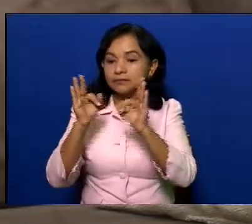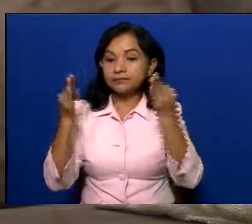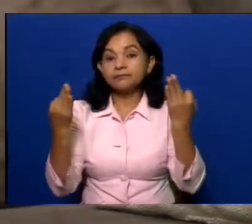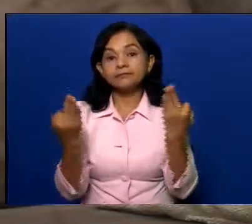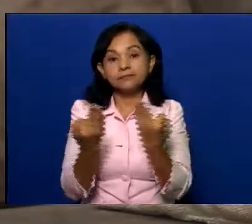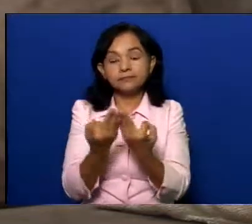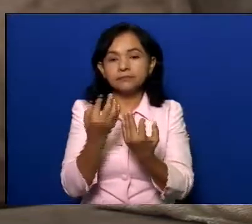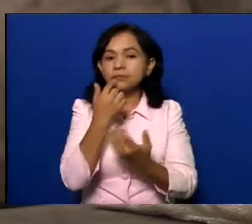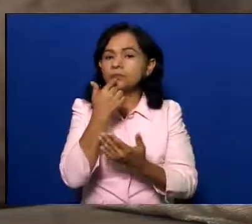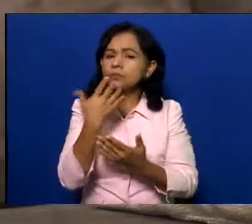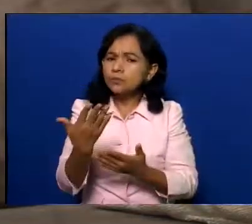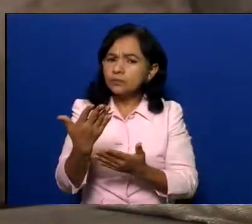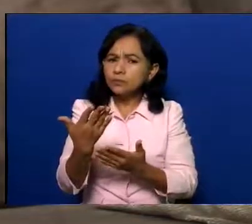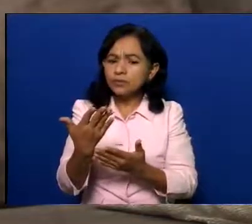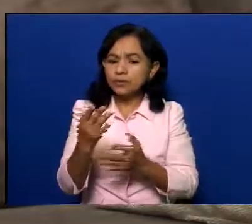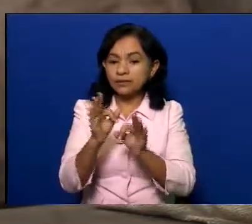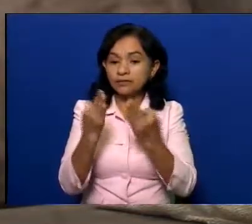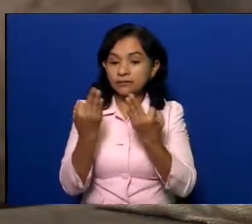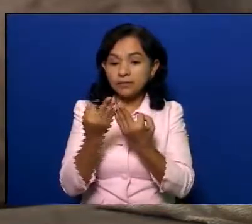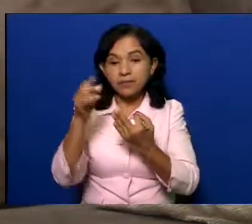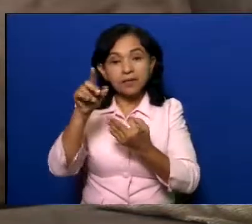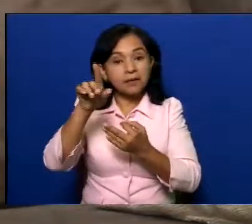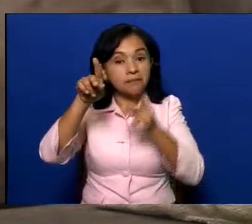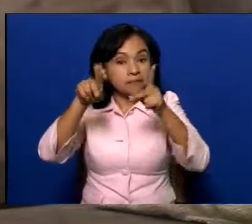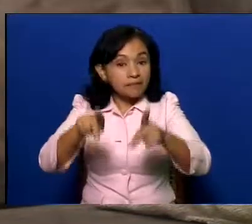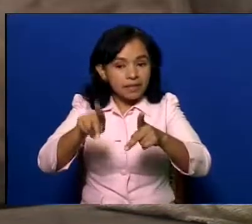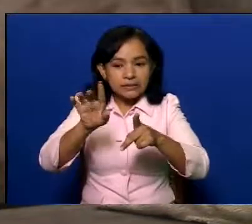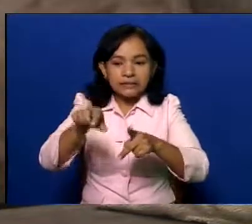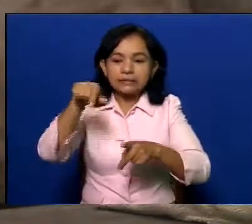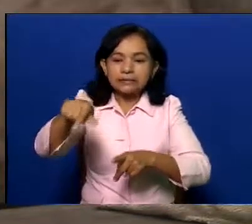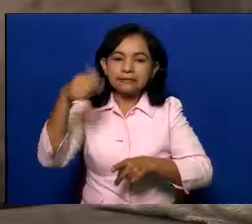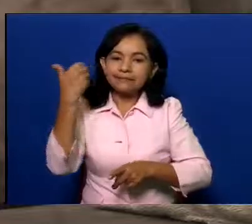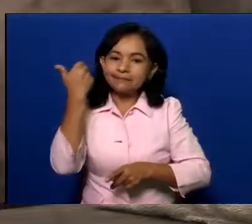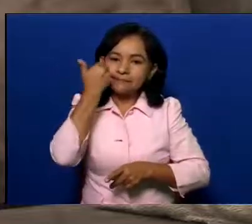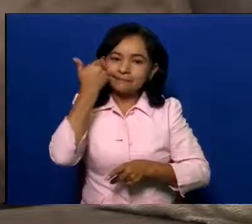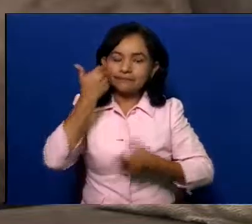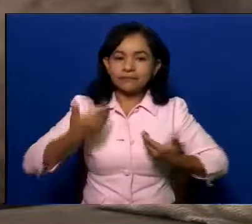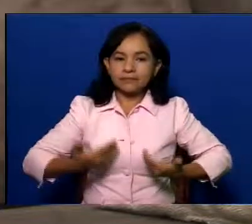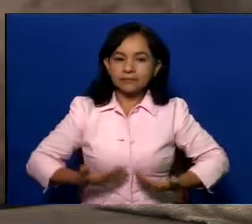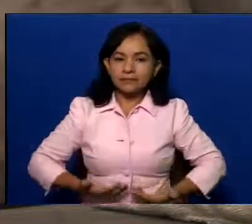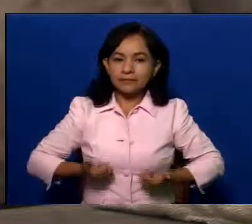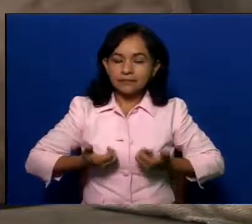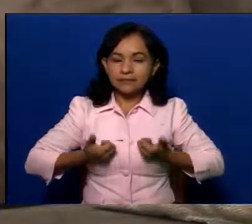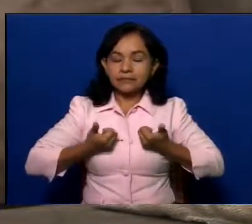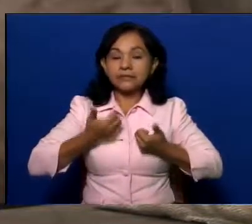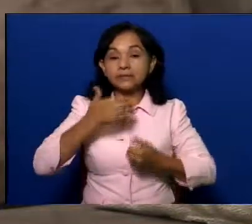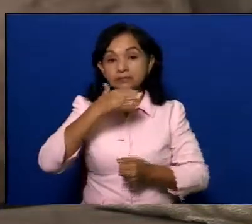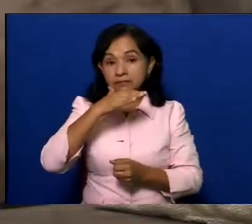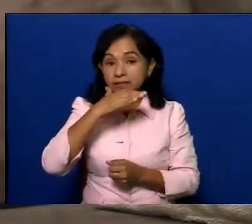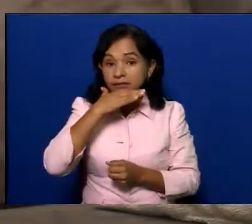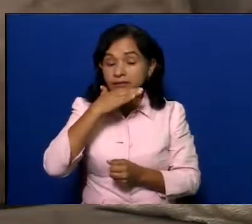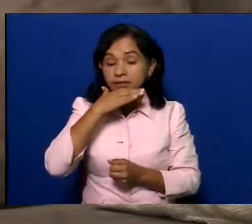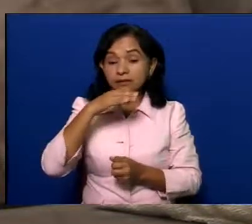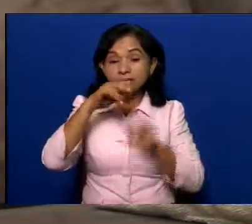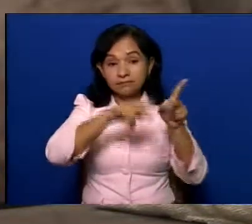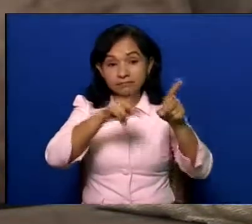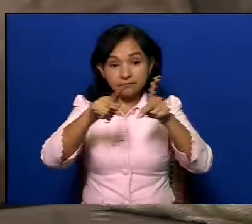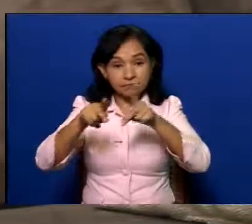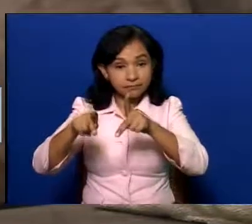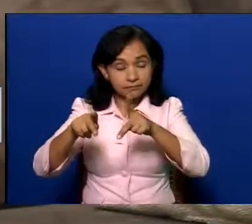eso deja situaciones muy complejas a la población y ahí dentro de la